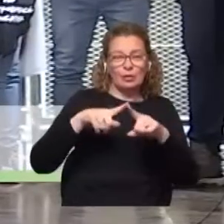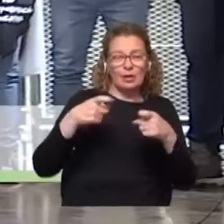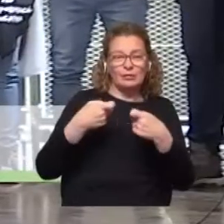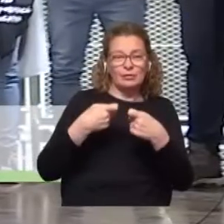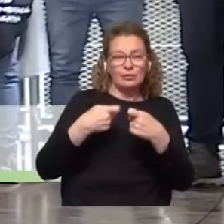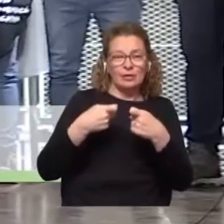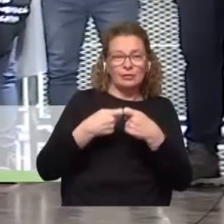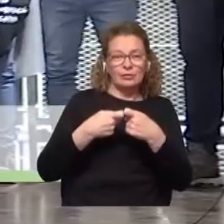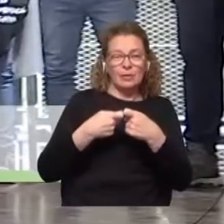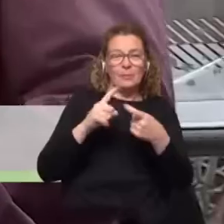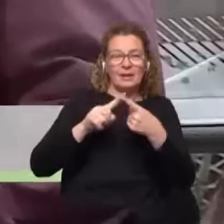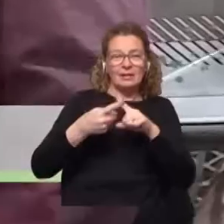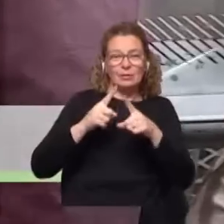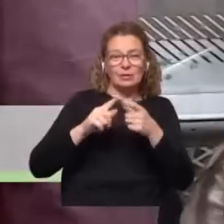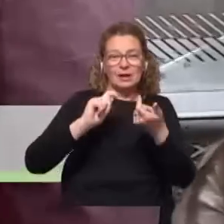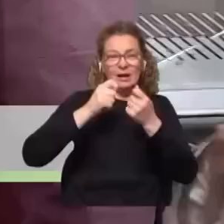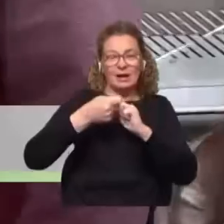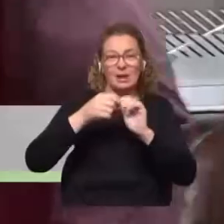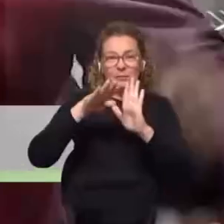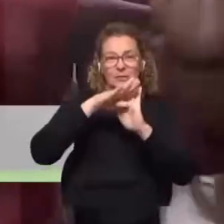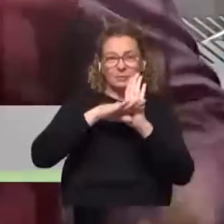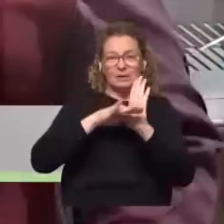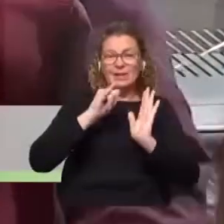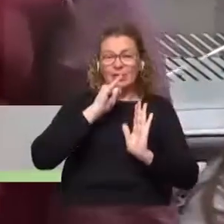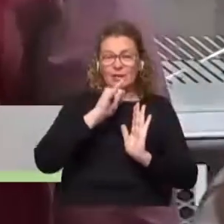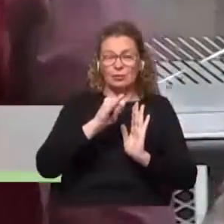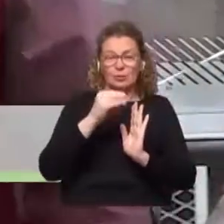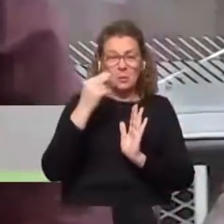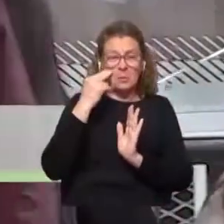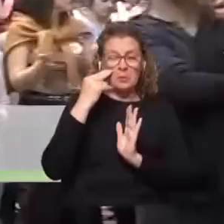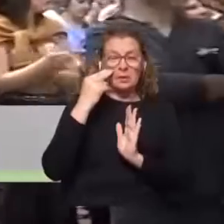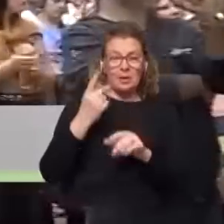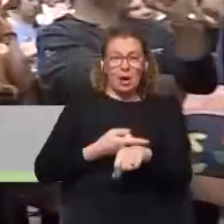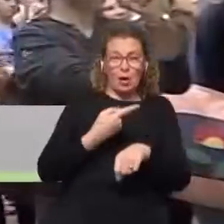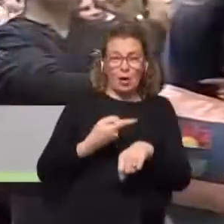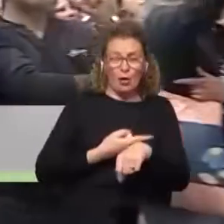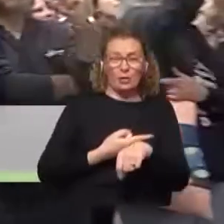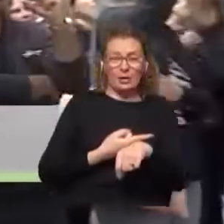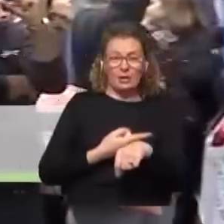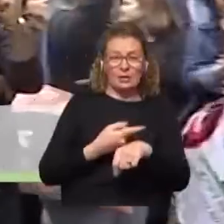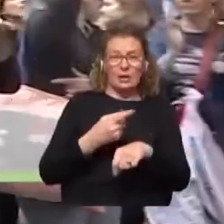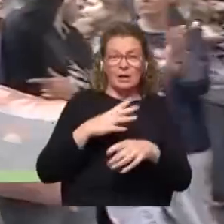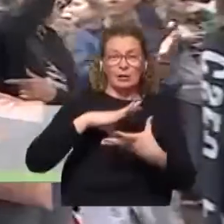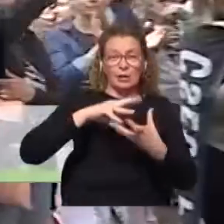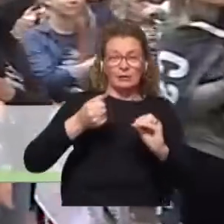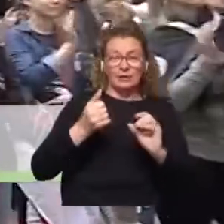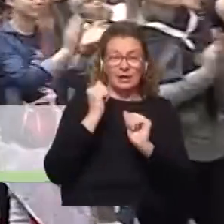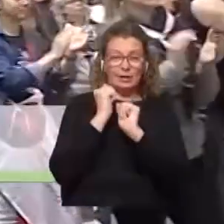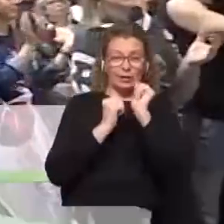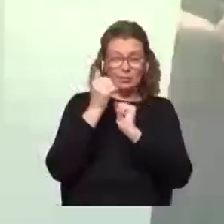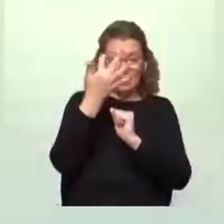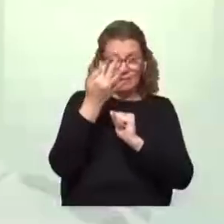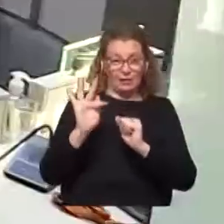asociaciones de asignaturas para discutir la reforma curricular que denuncian afecta la cantidad de horas dictadas de cursos como geografía economía y